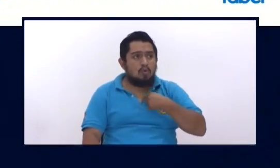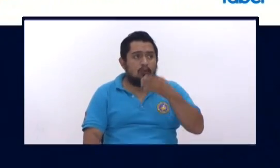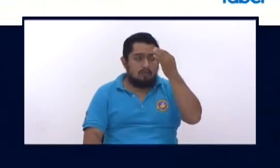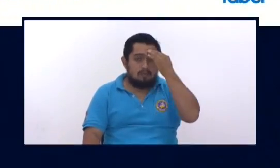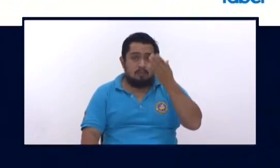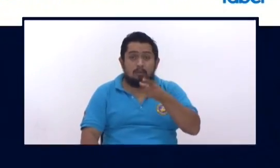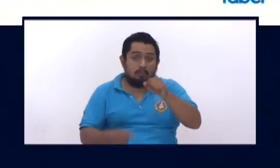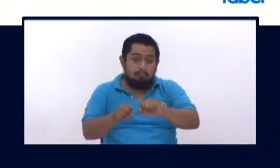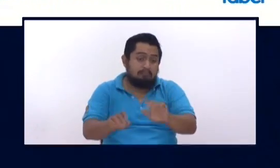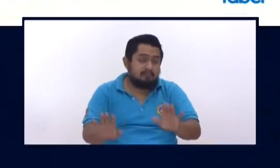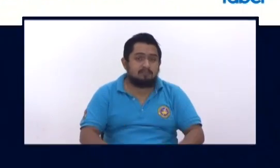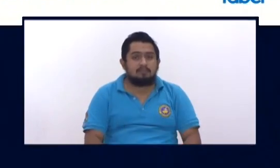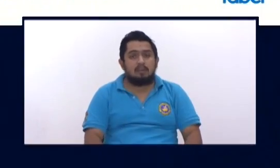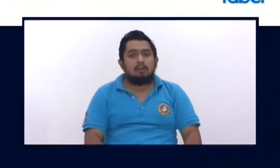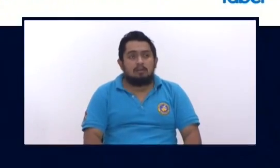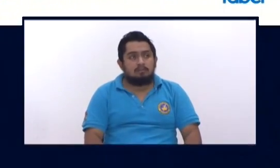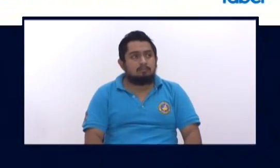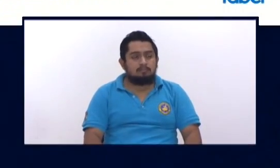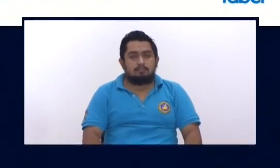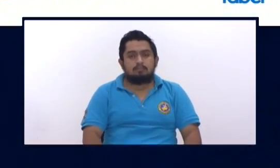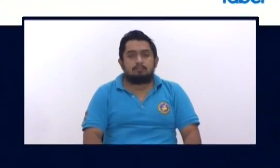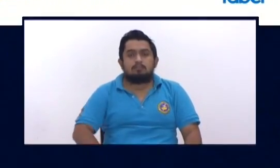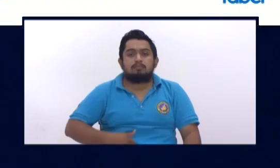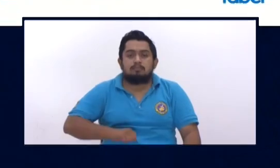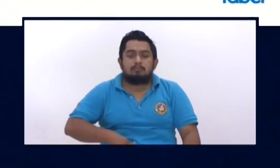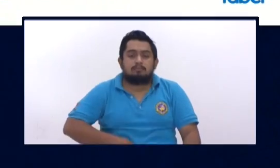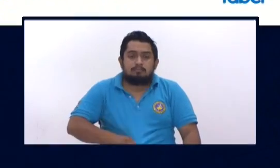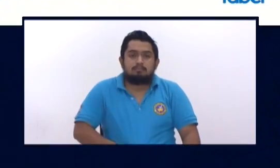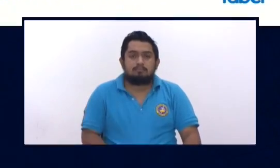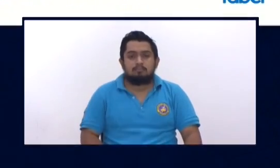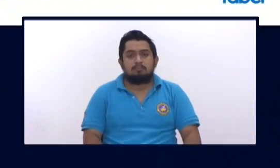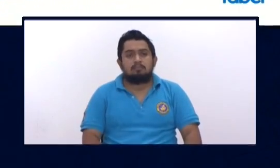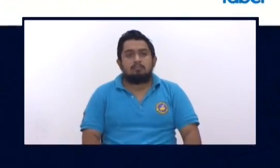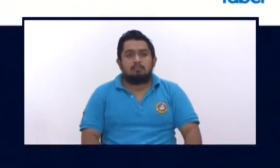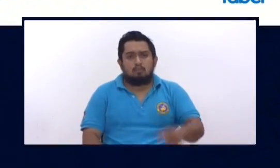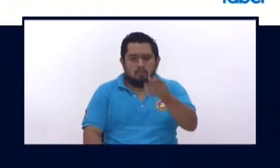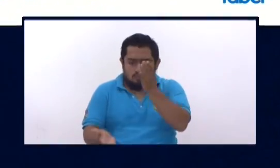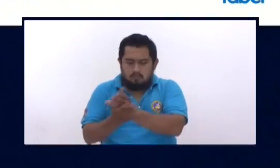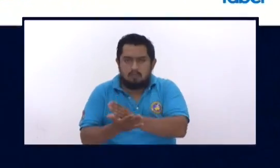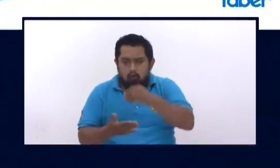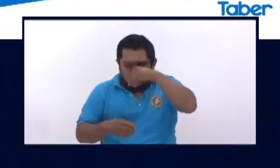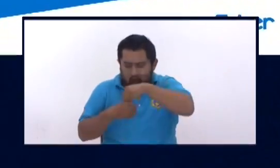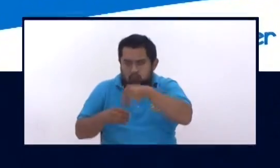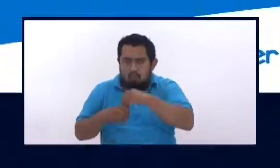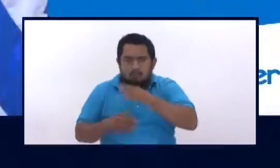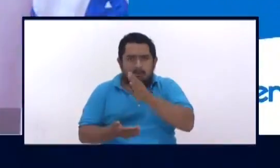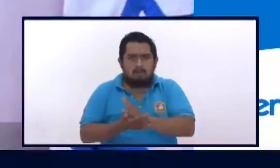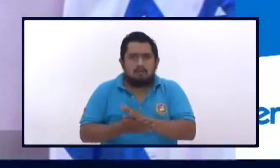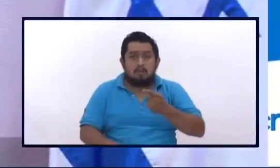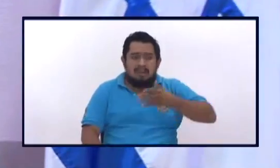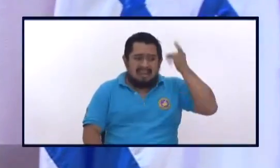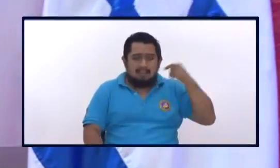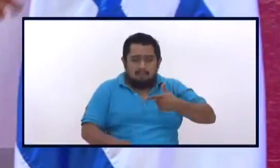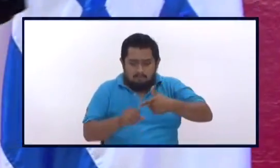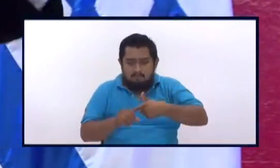condenó a muerte viva la mitad viva la mitad una de las cosas que me siempre me preguntan yo trabajo en una gasolinera